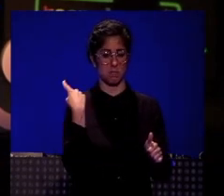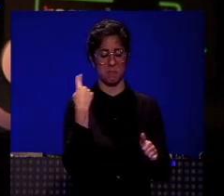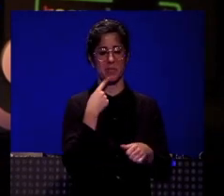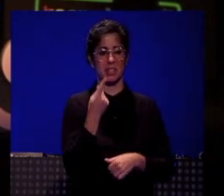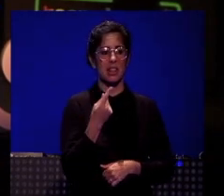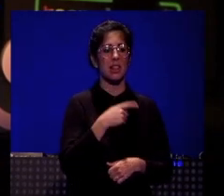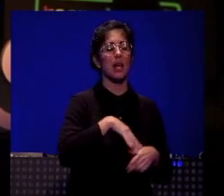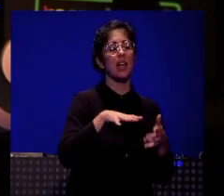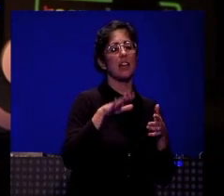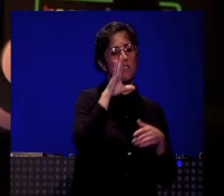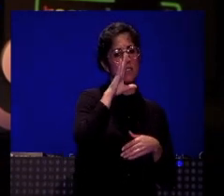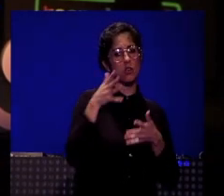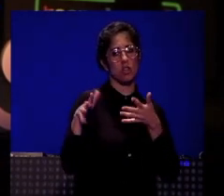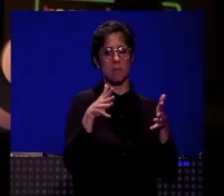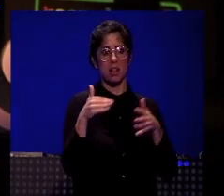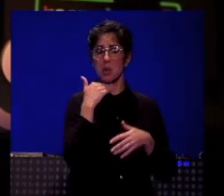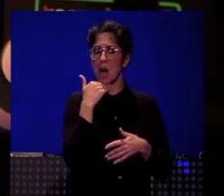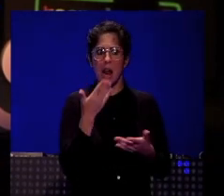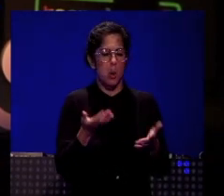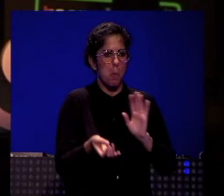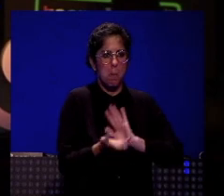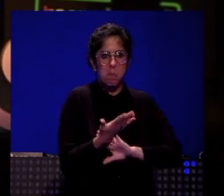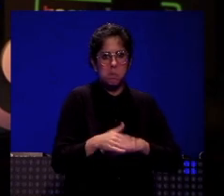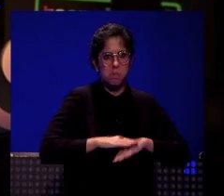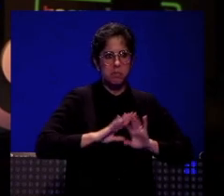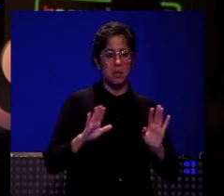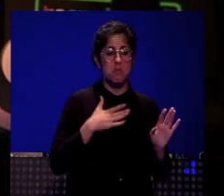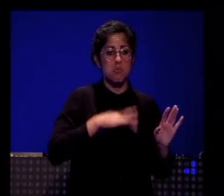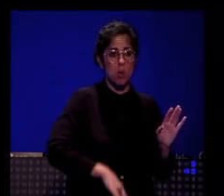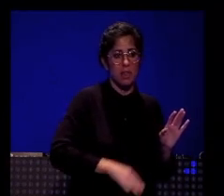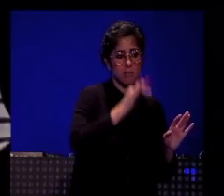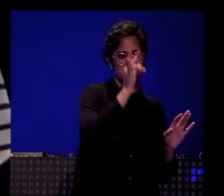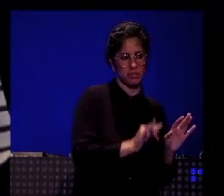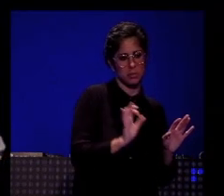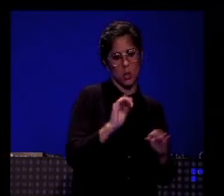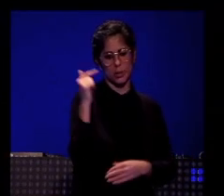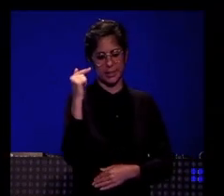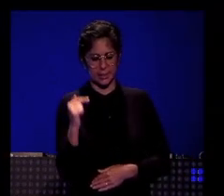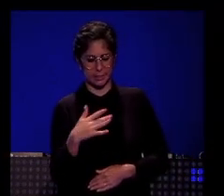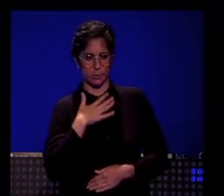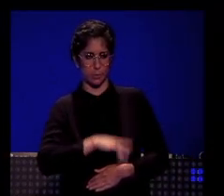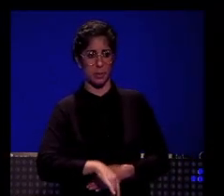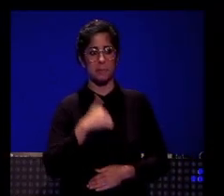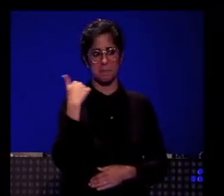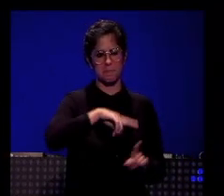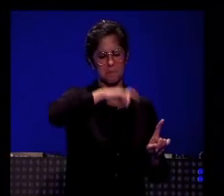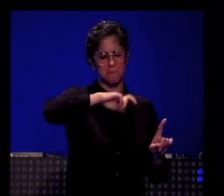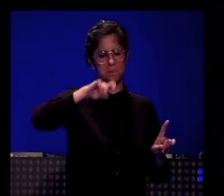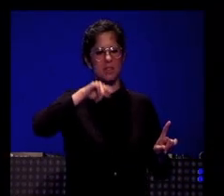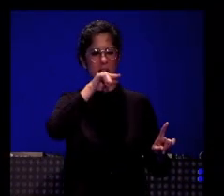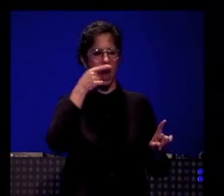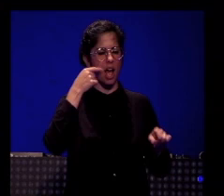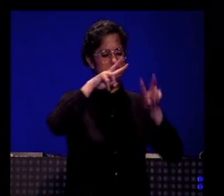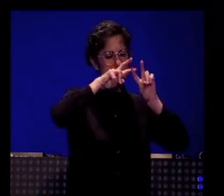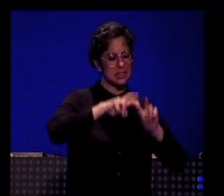entre febrero y marzo pasó algo vale algo que puede ser bueno o puede ser malo entonces aquí ya tenemos indicios para empezar a investigar